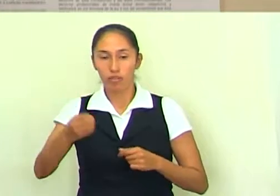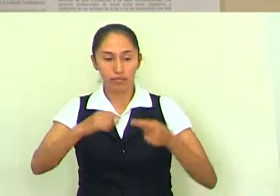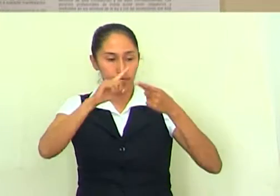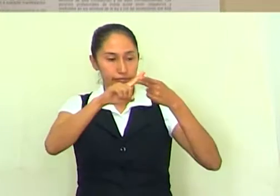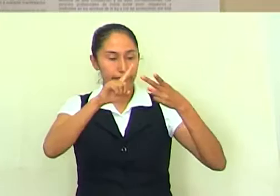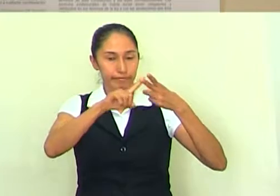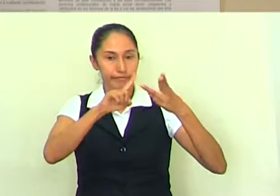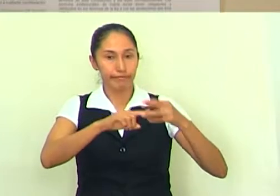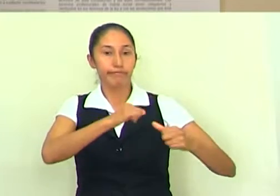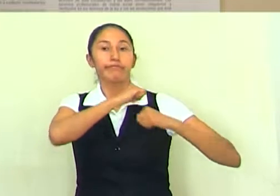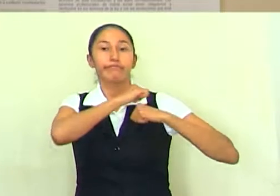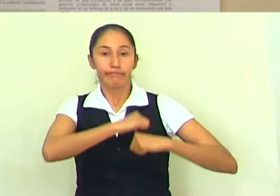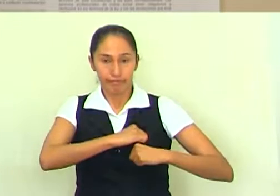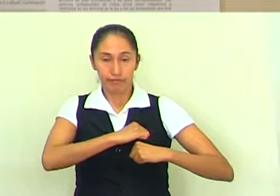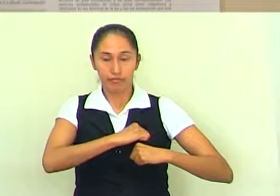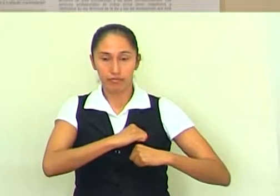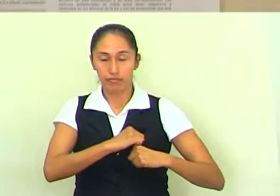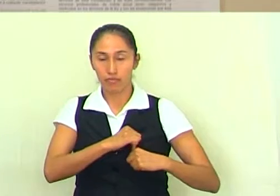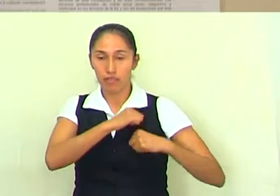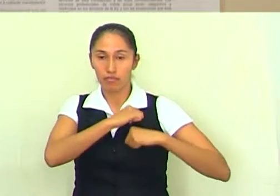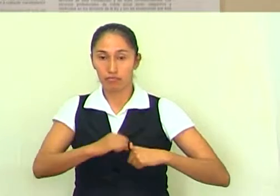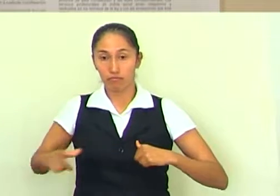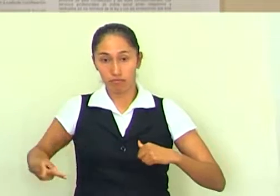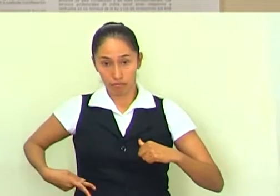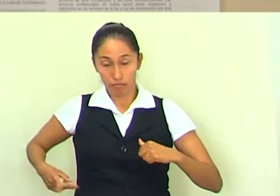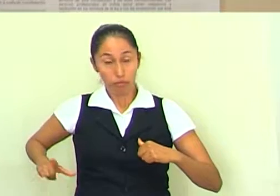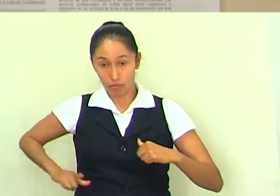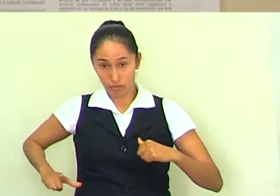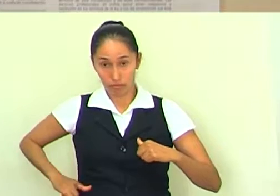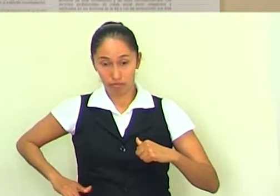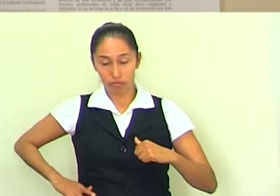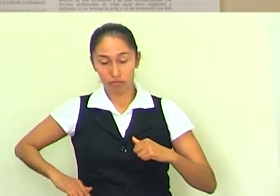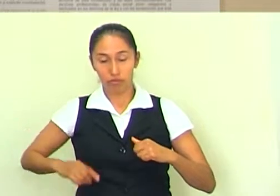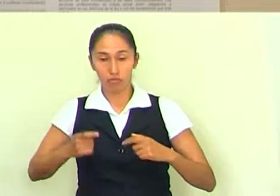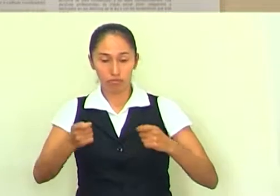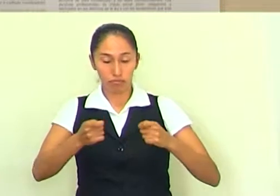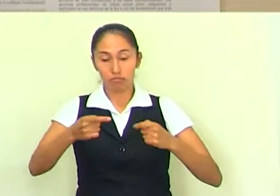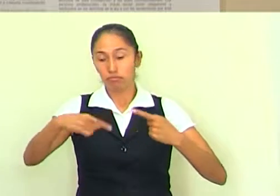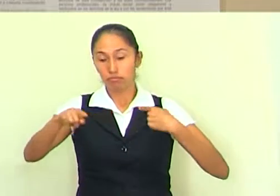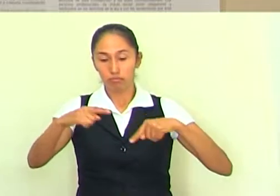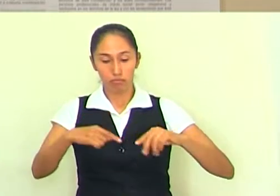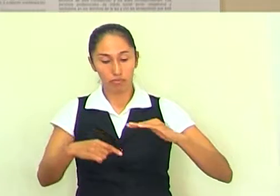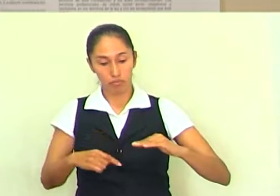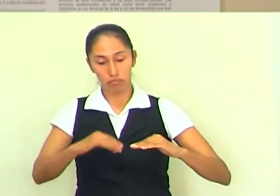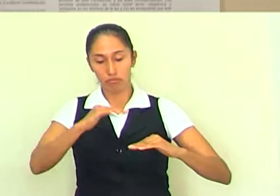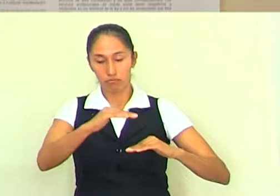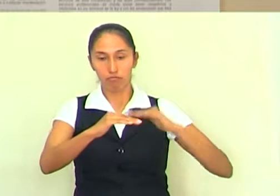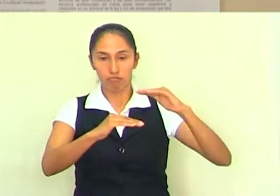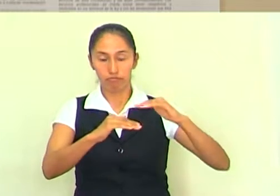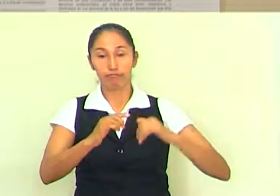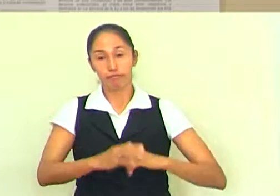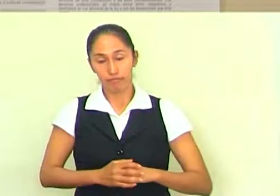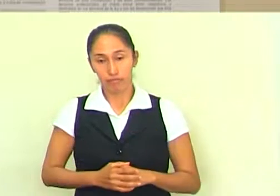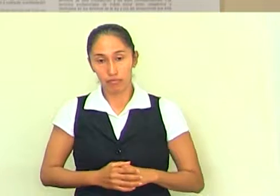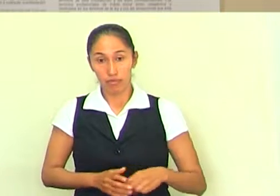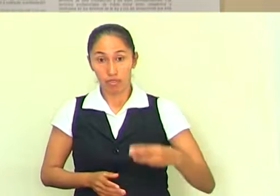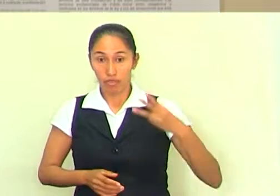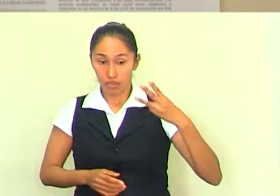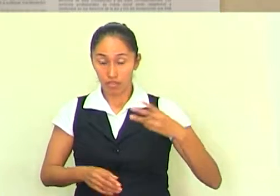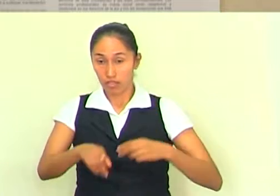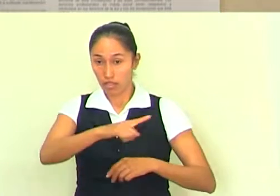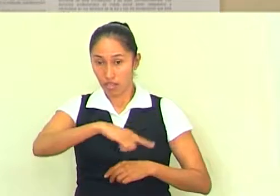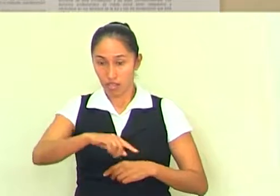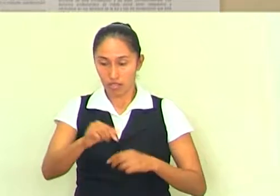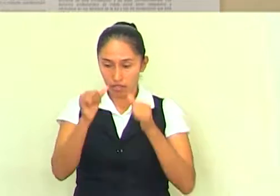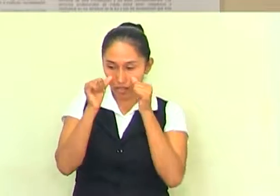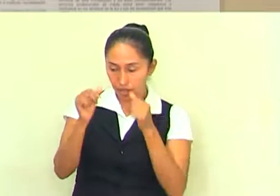tres niveles de gobierno, y que todos deben velar por los derechos humanos. Pero